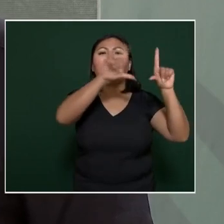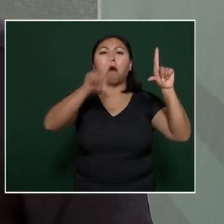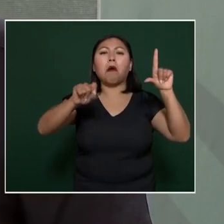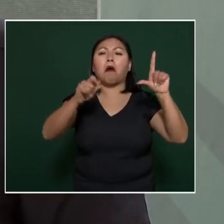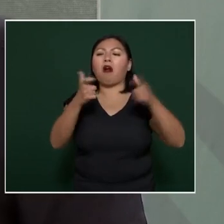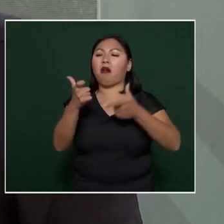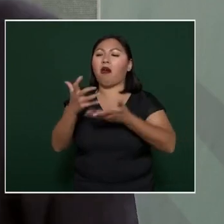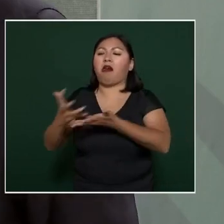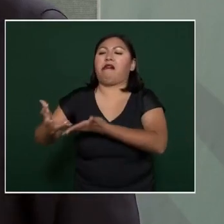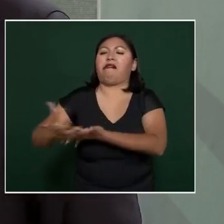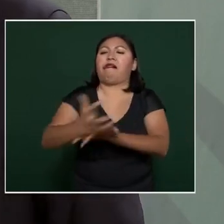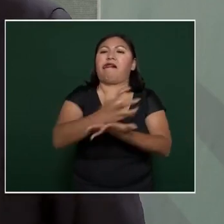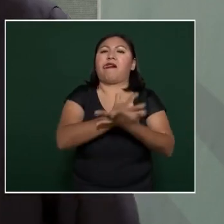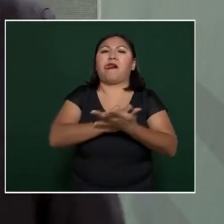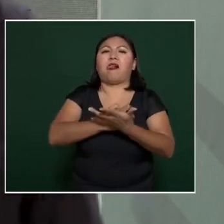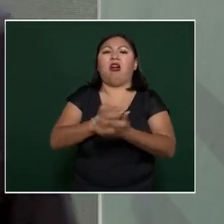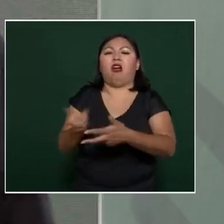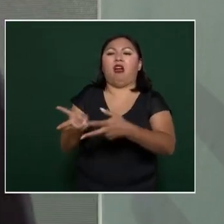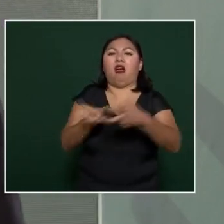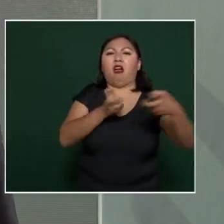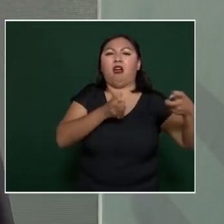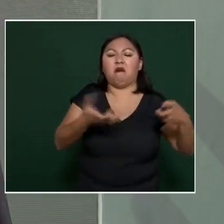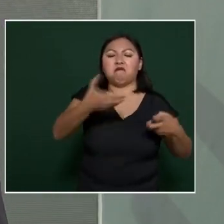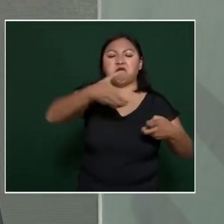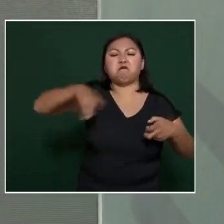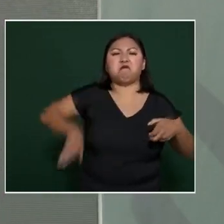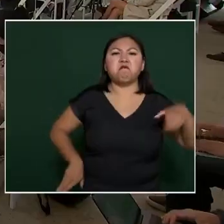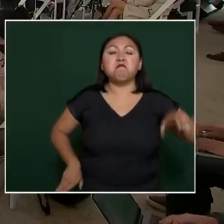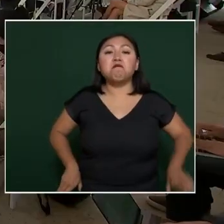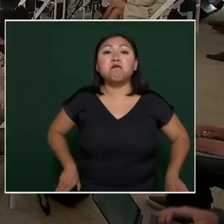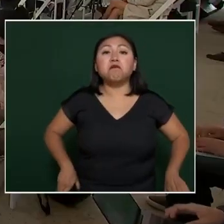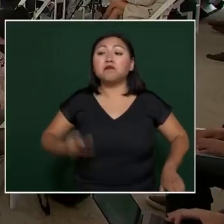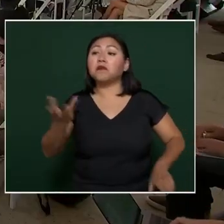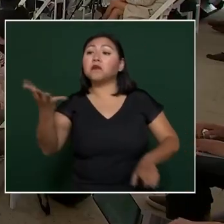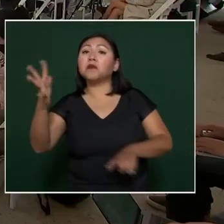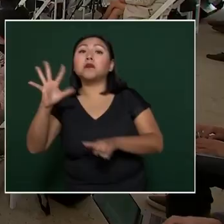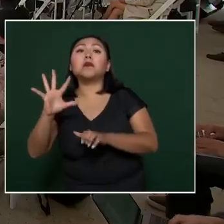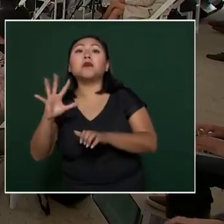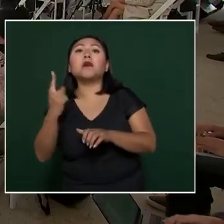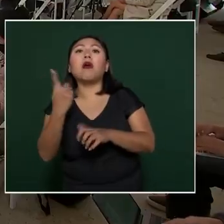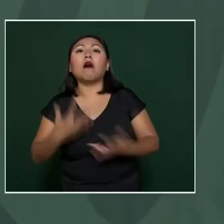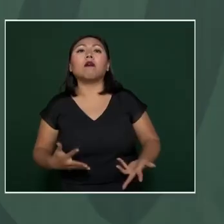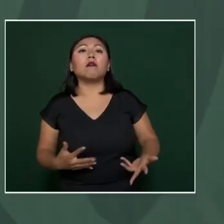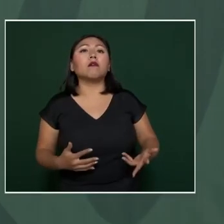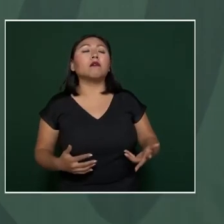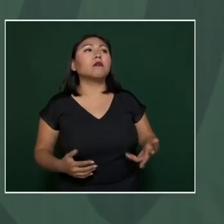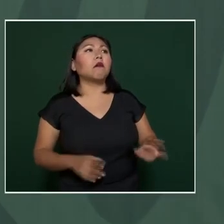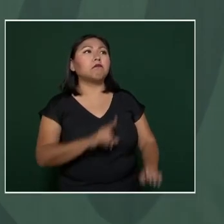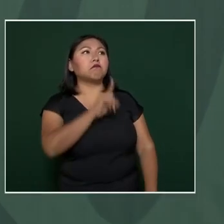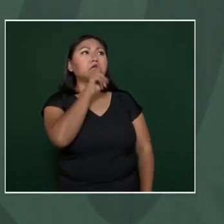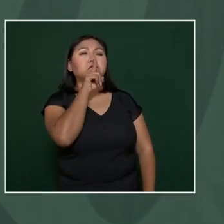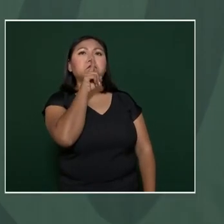país nunca protestaron con las